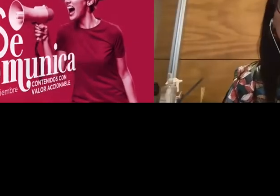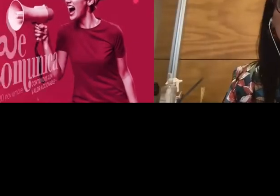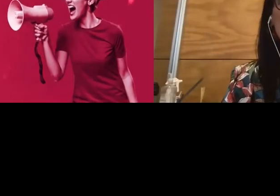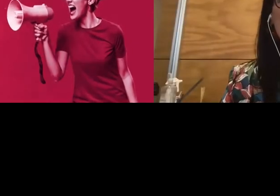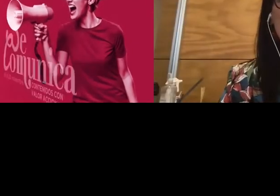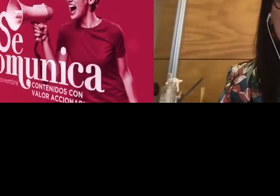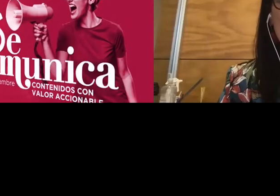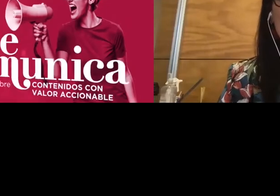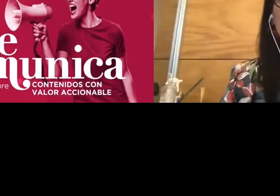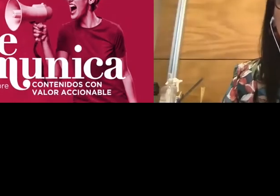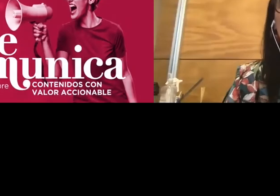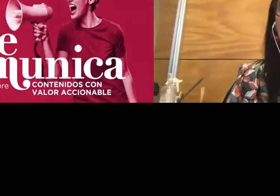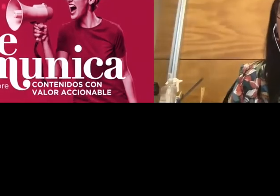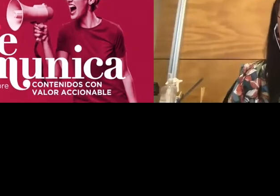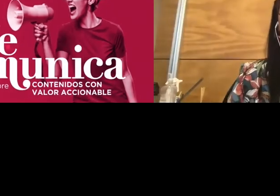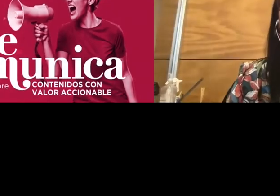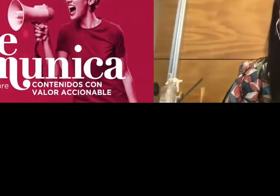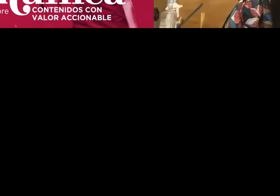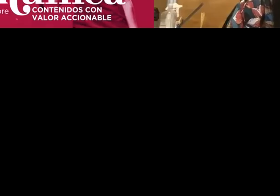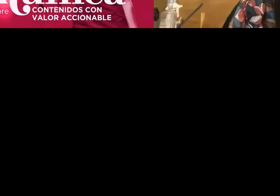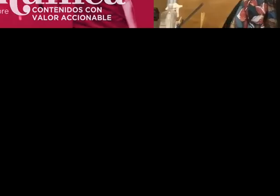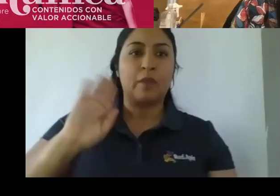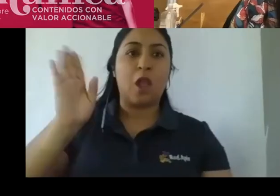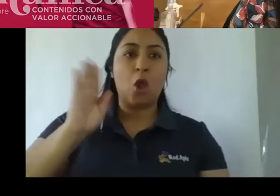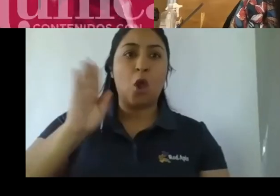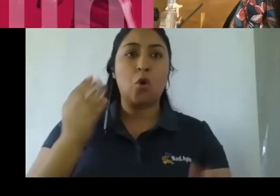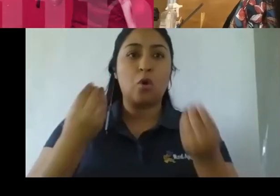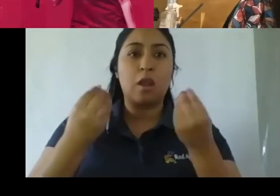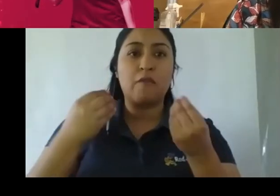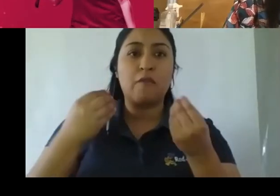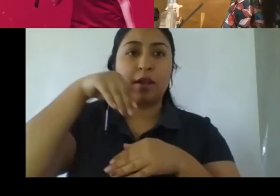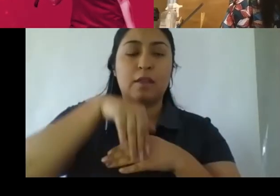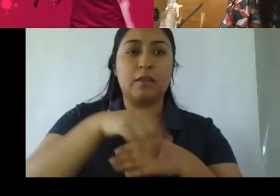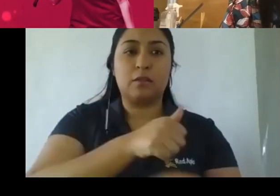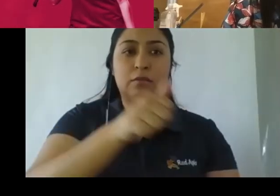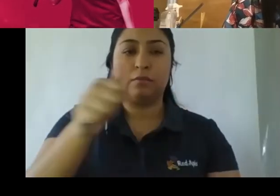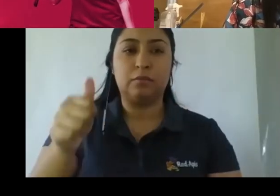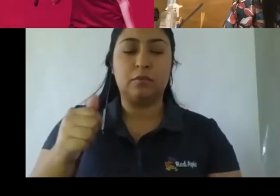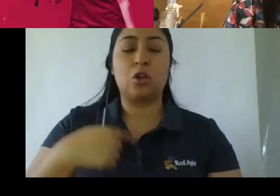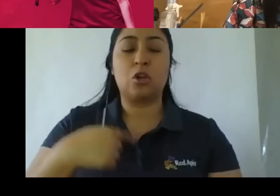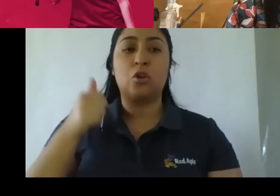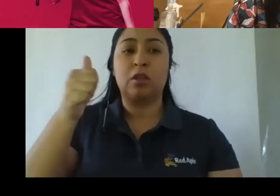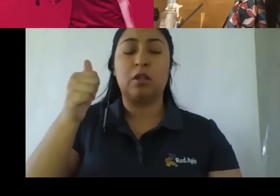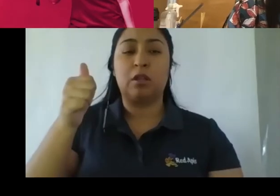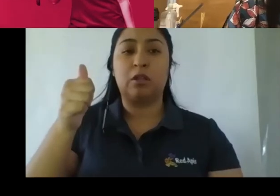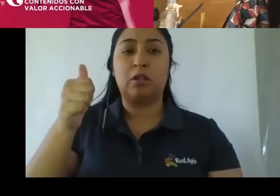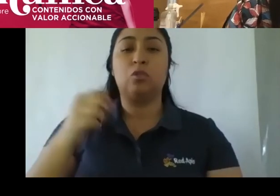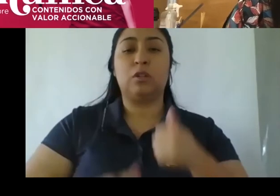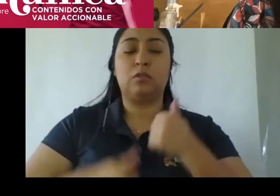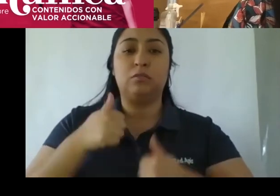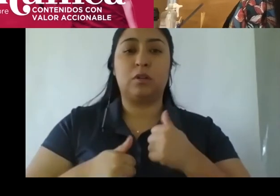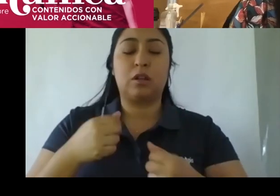Hola, muy buenas tardes a todas y a todos. Mi nombre es Claudia Ortega, soy directora de la carrera publicidad de Duoco S de Plaza Vespucio